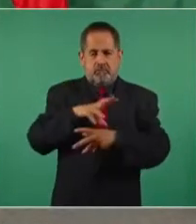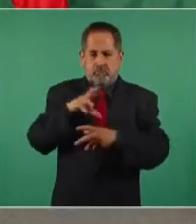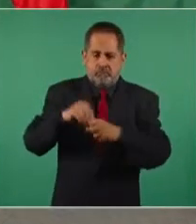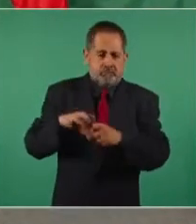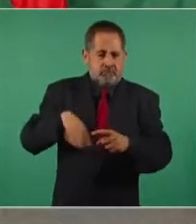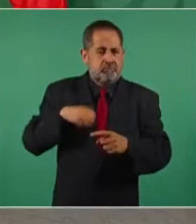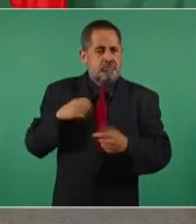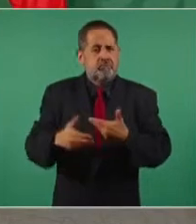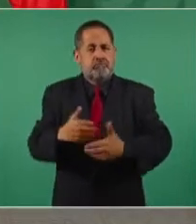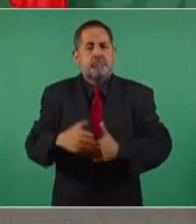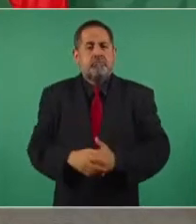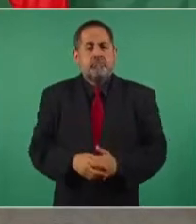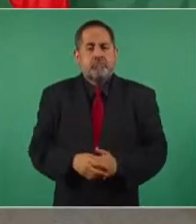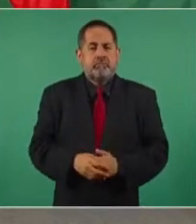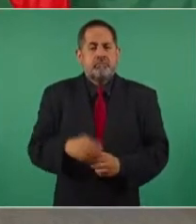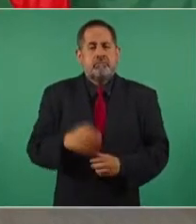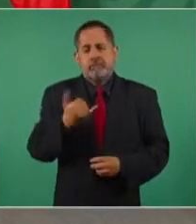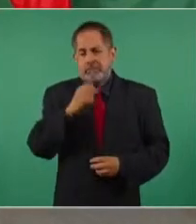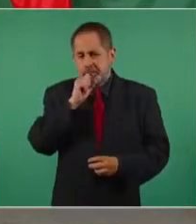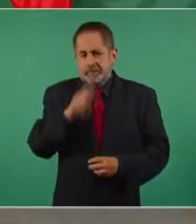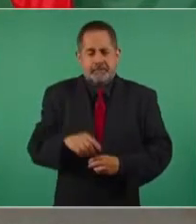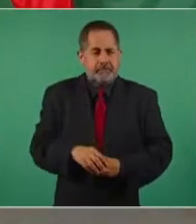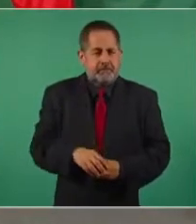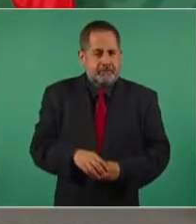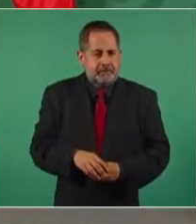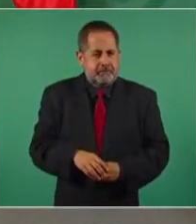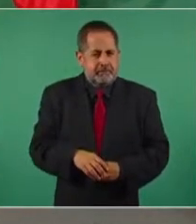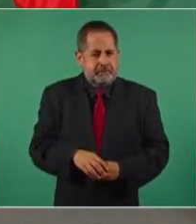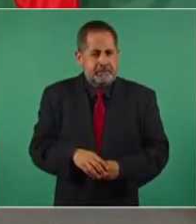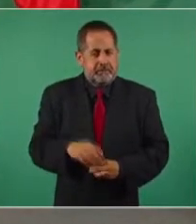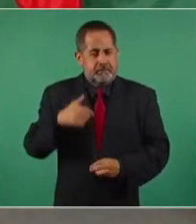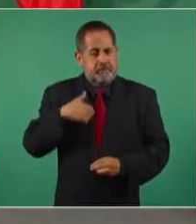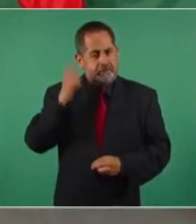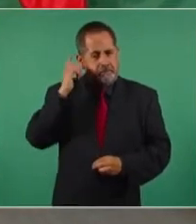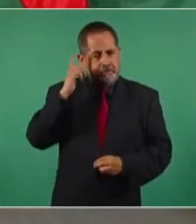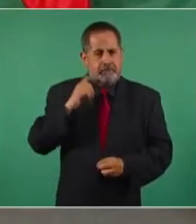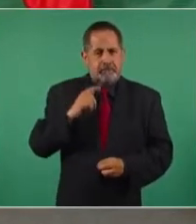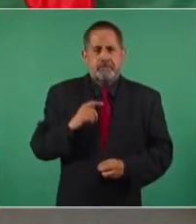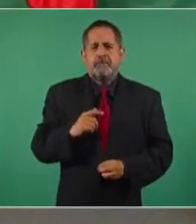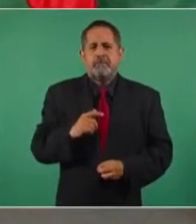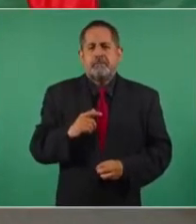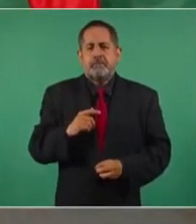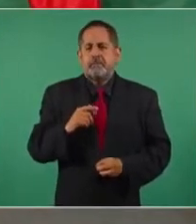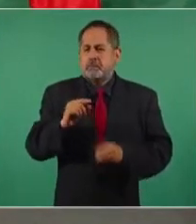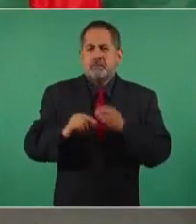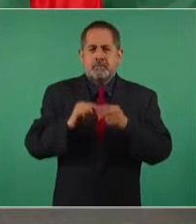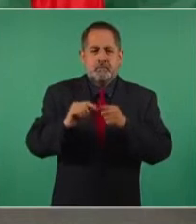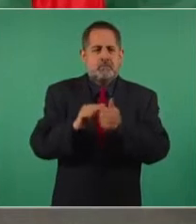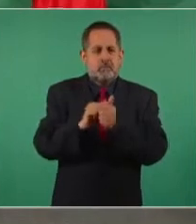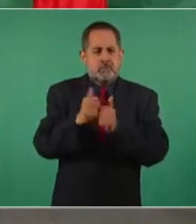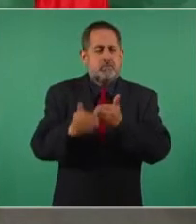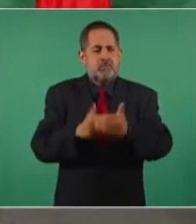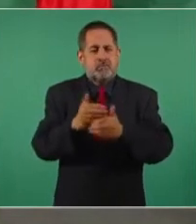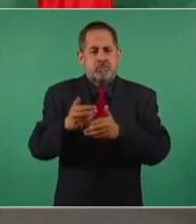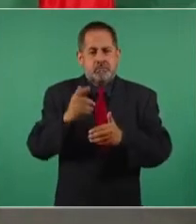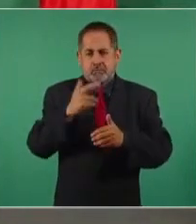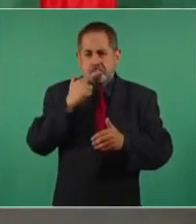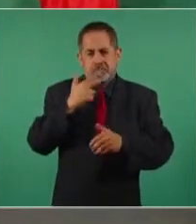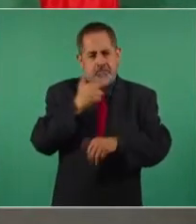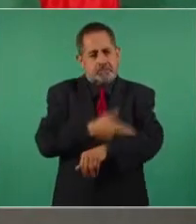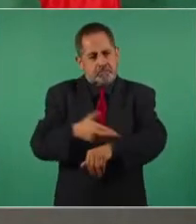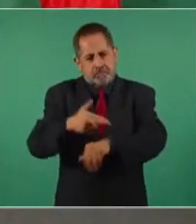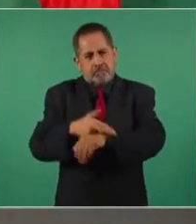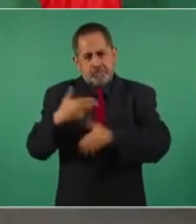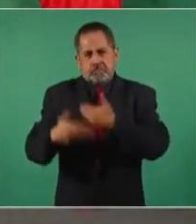que se está haciendo y que yo espero y poco a poco se vayan incorporando